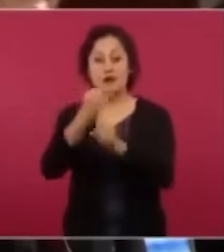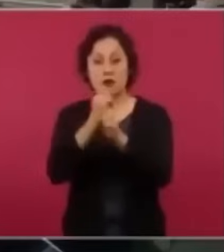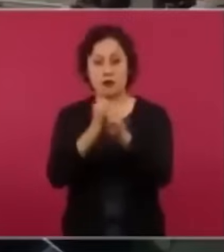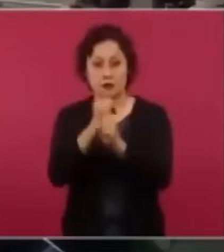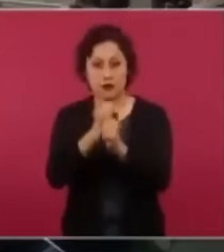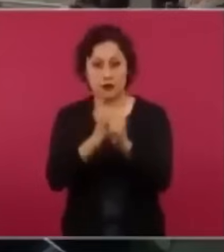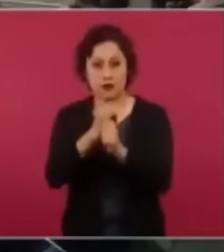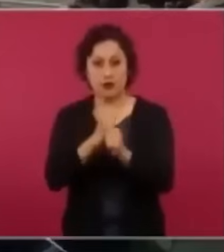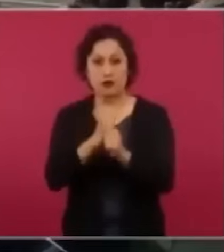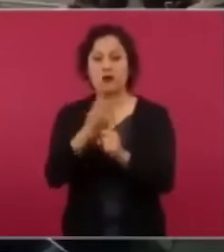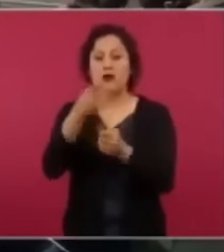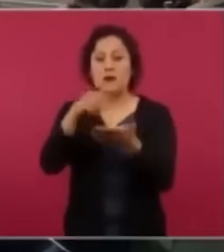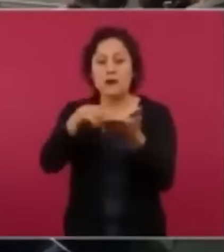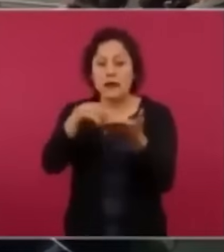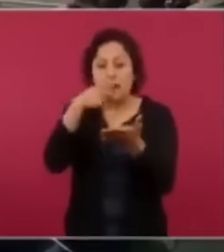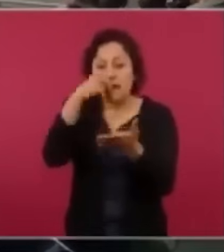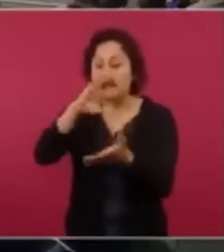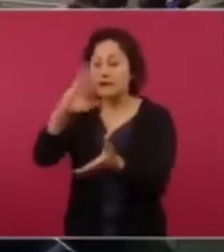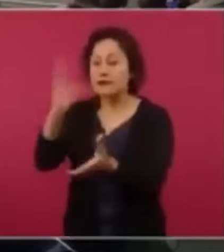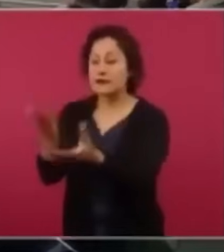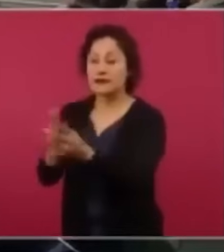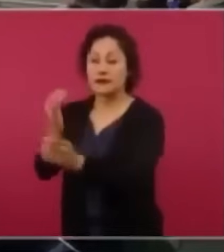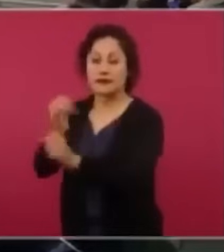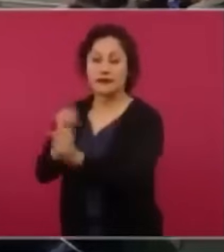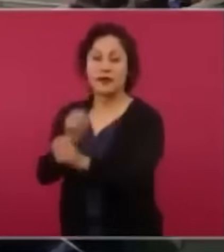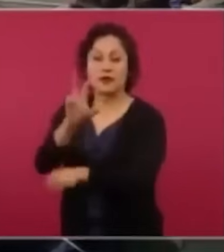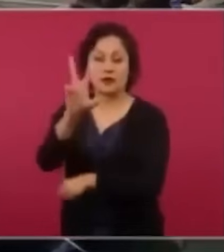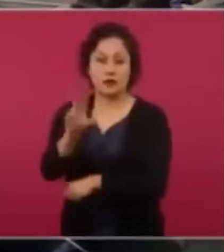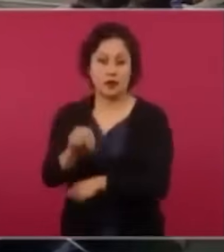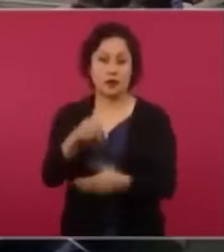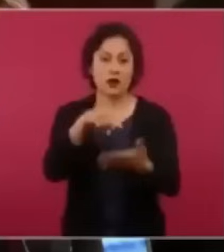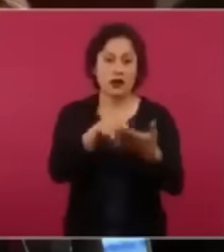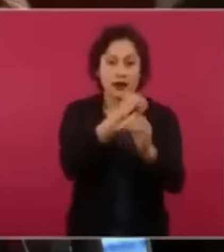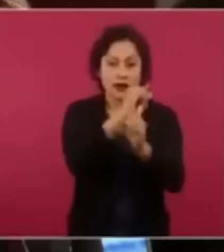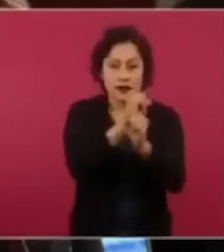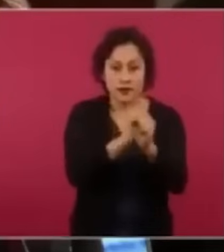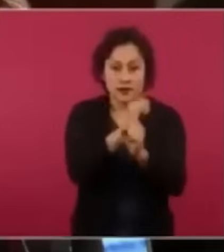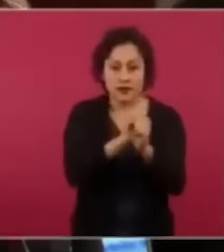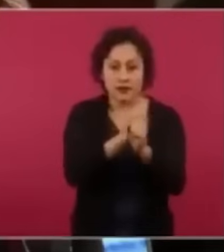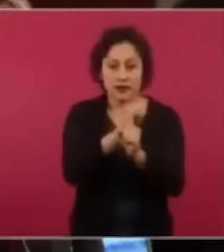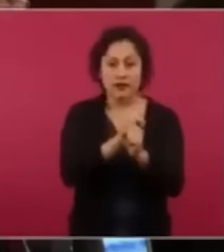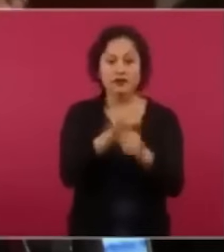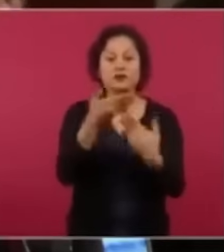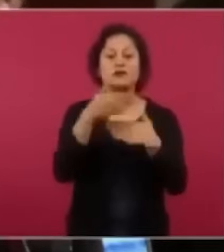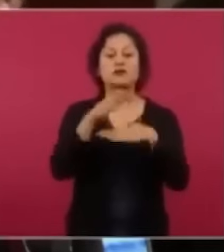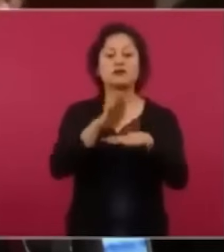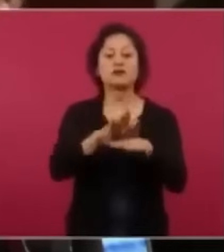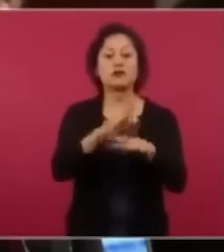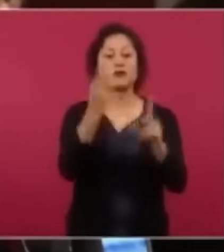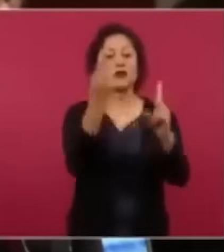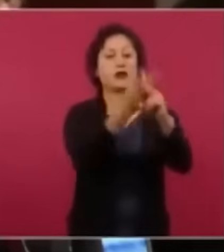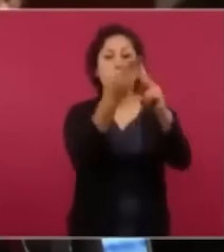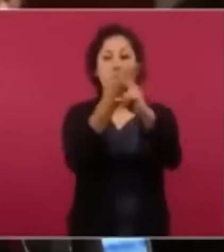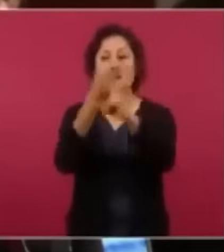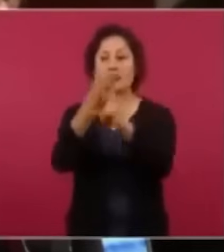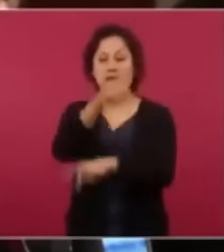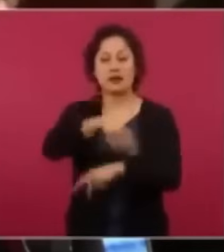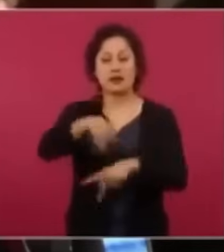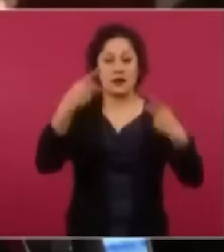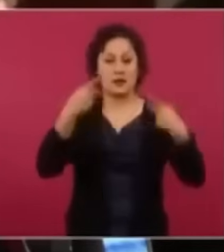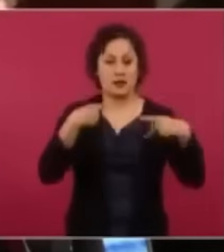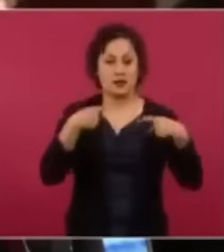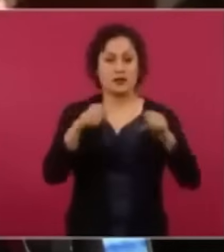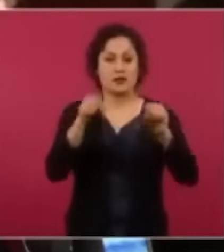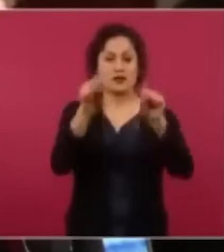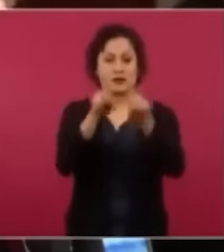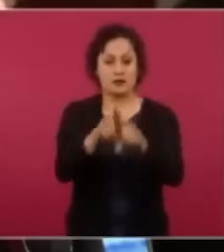la carpeta de investigación. Se trata de la investigación de la ejecución a civiles también, presuntamente cometidas